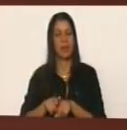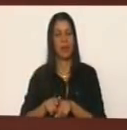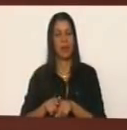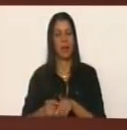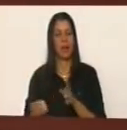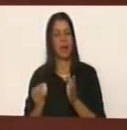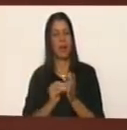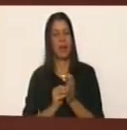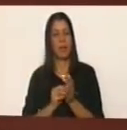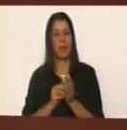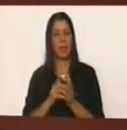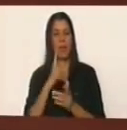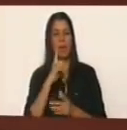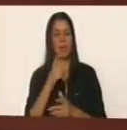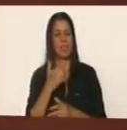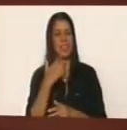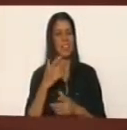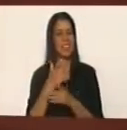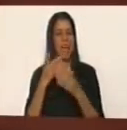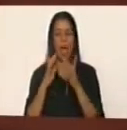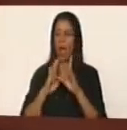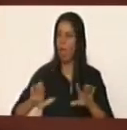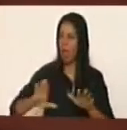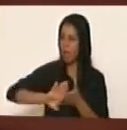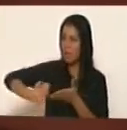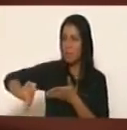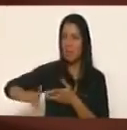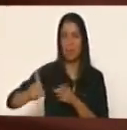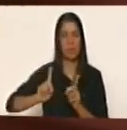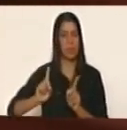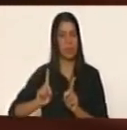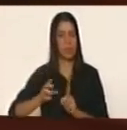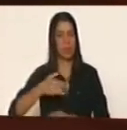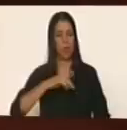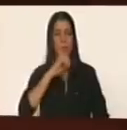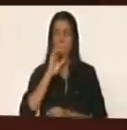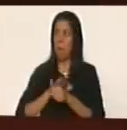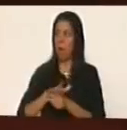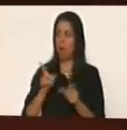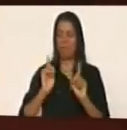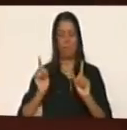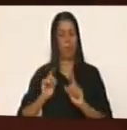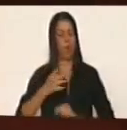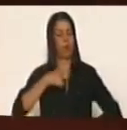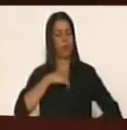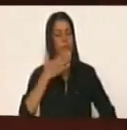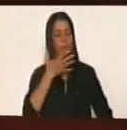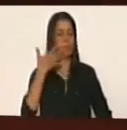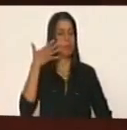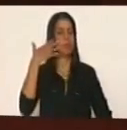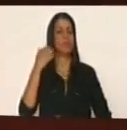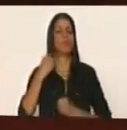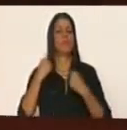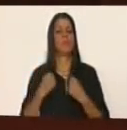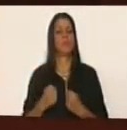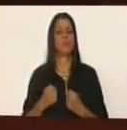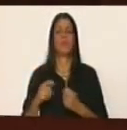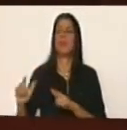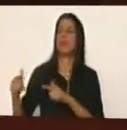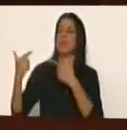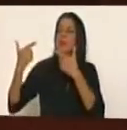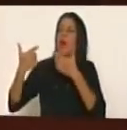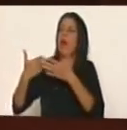sin grupismo, vamos a ponernos a la altura, como hemos venido haciéndolo, a la altura de la circunstancia histórica que nos